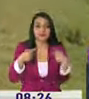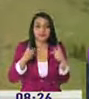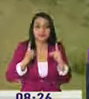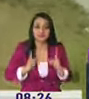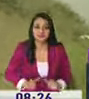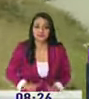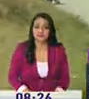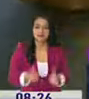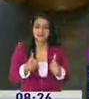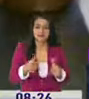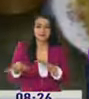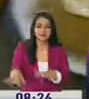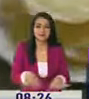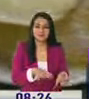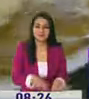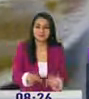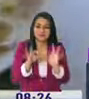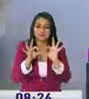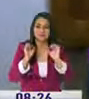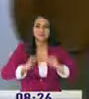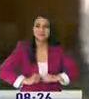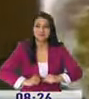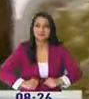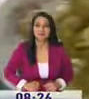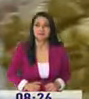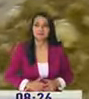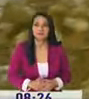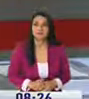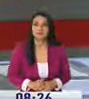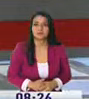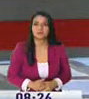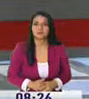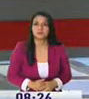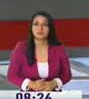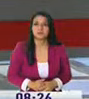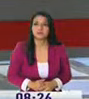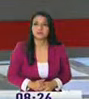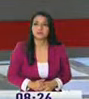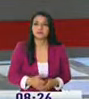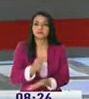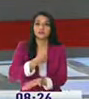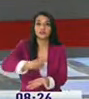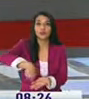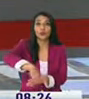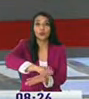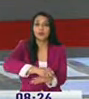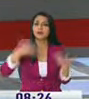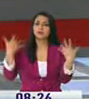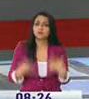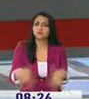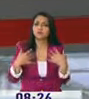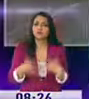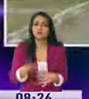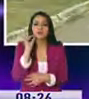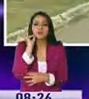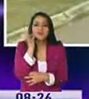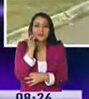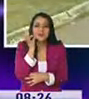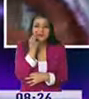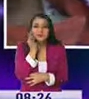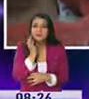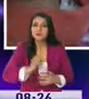y activa, informó Patricia Aldaz. Esto es en Solanda, vecinos, me parece realmente delicioso,